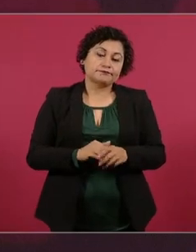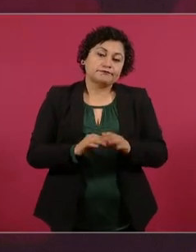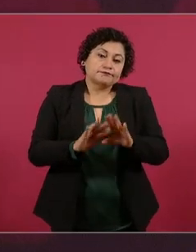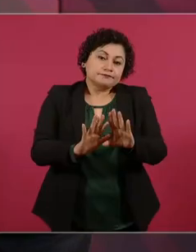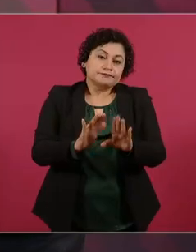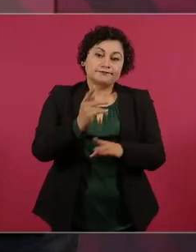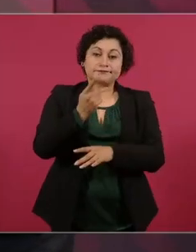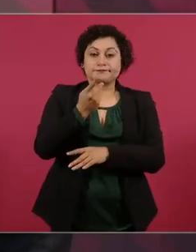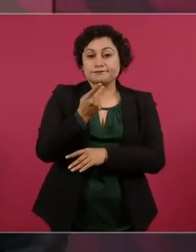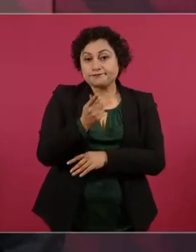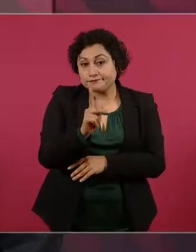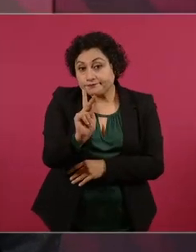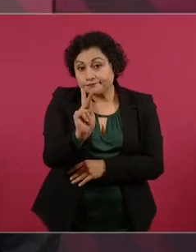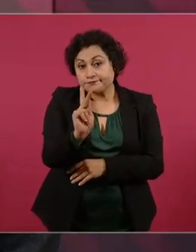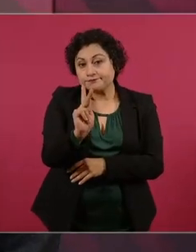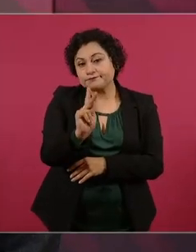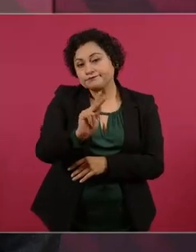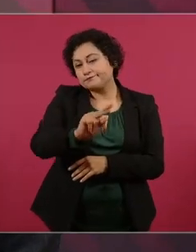afortunadamente,